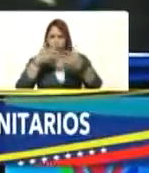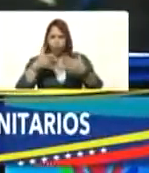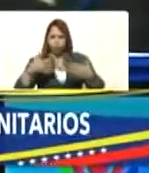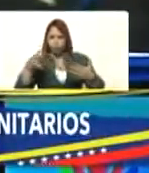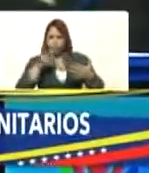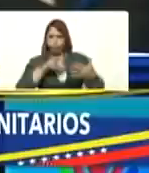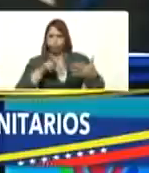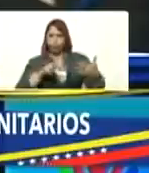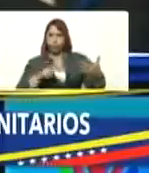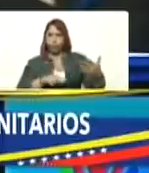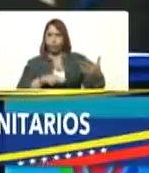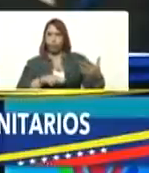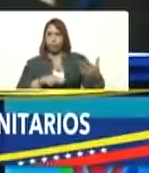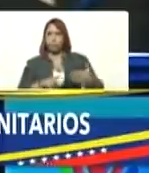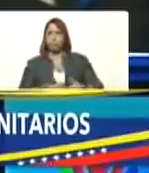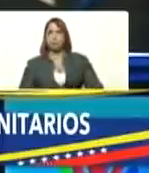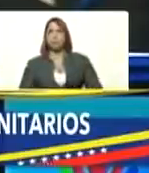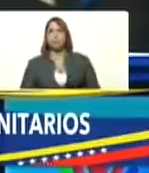Y